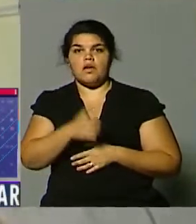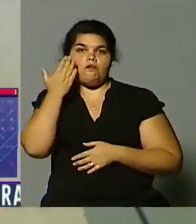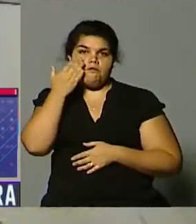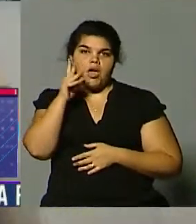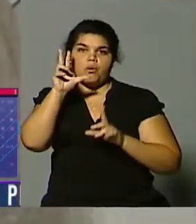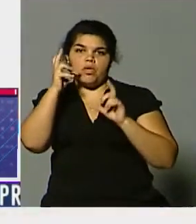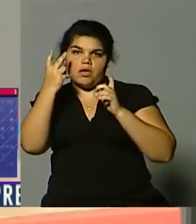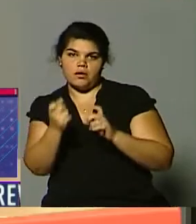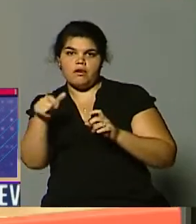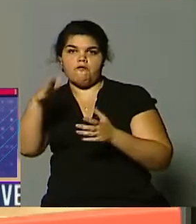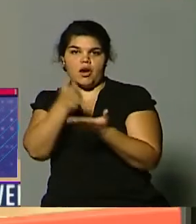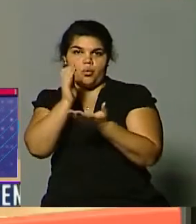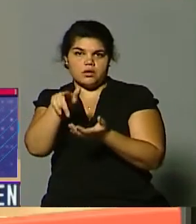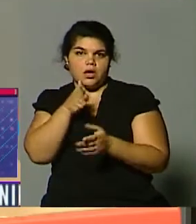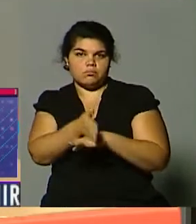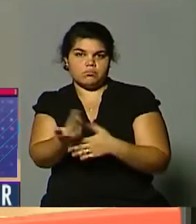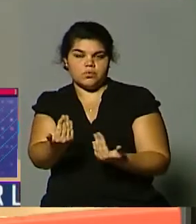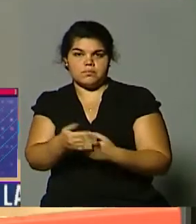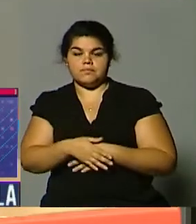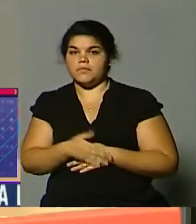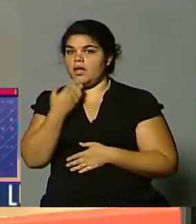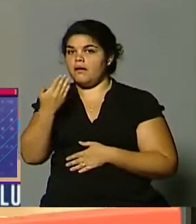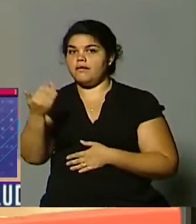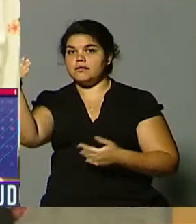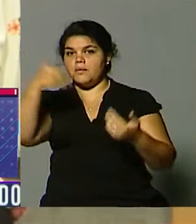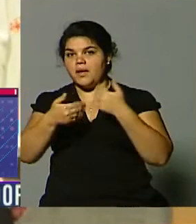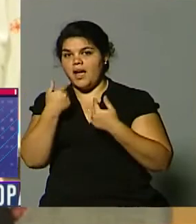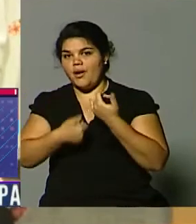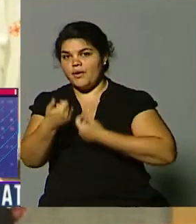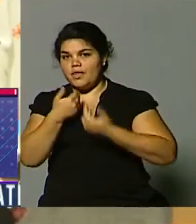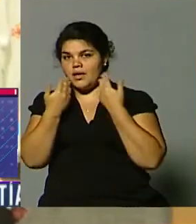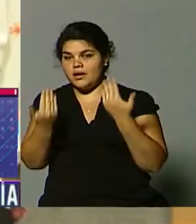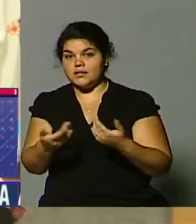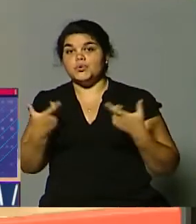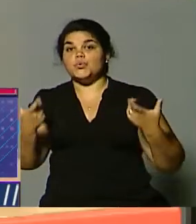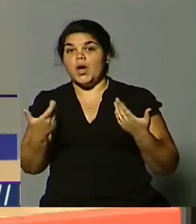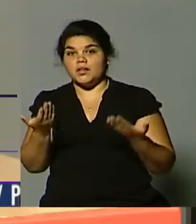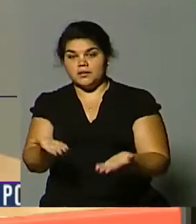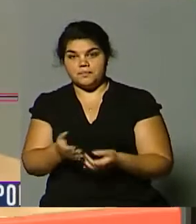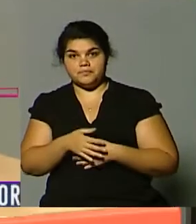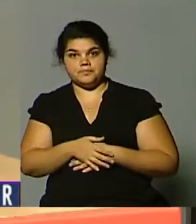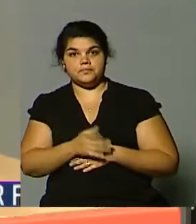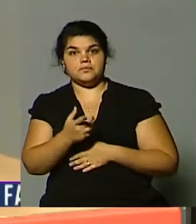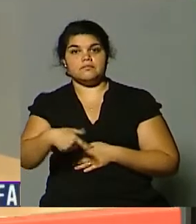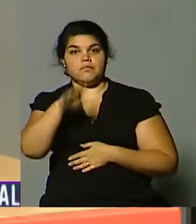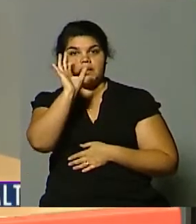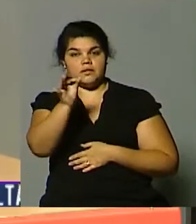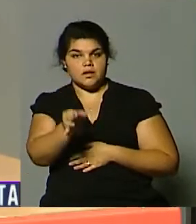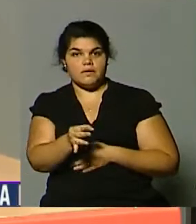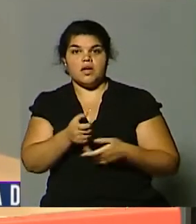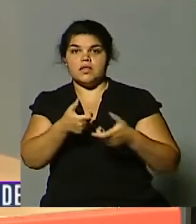facultad. Bueno, muchísimas gracias por acercarse hasta el estudio para contarnos. Gracias a vos. Éxitos. Bueno, ya saben entonces, seminario